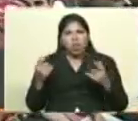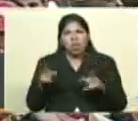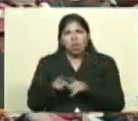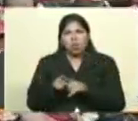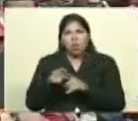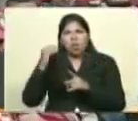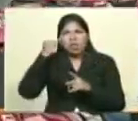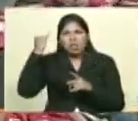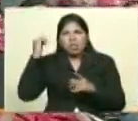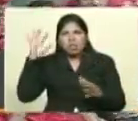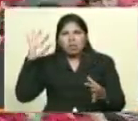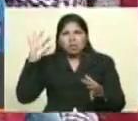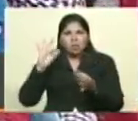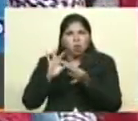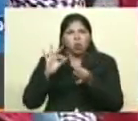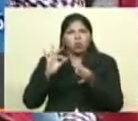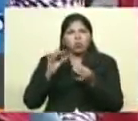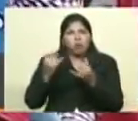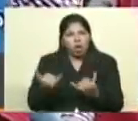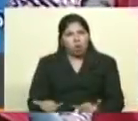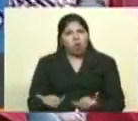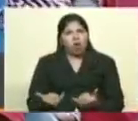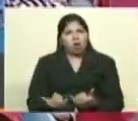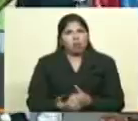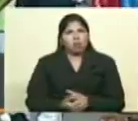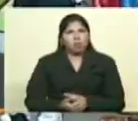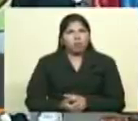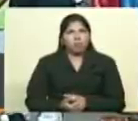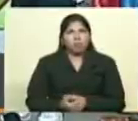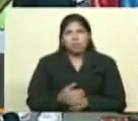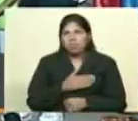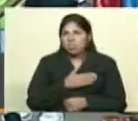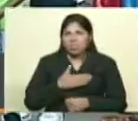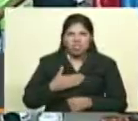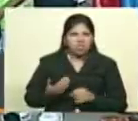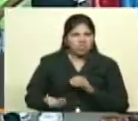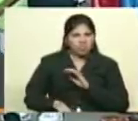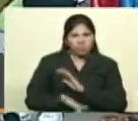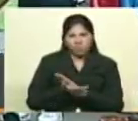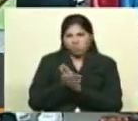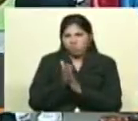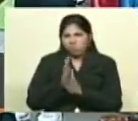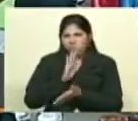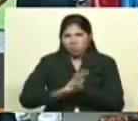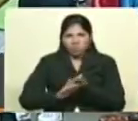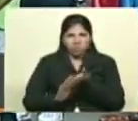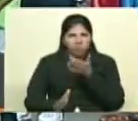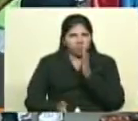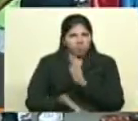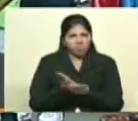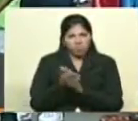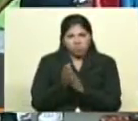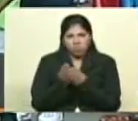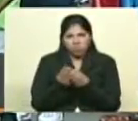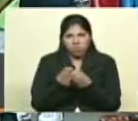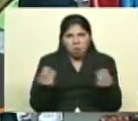Parecen destinados a plagar de miseria un continente entero a nombre de la libertad.